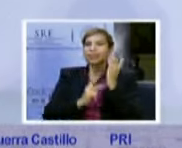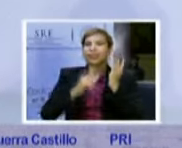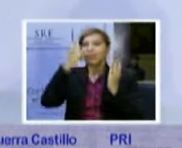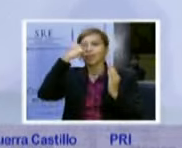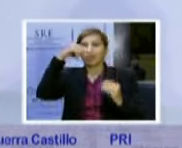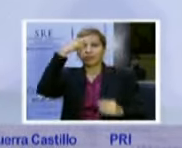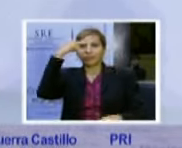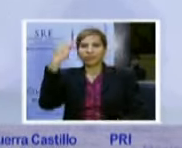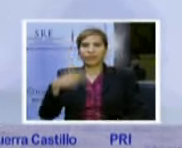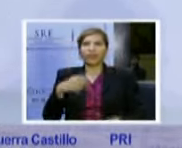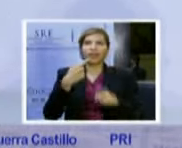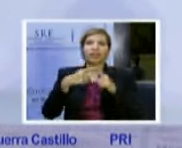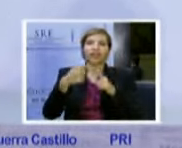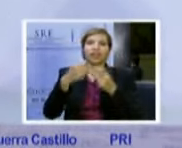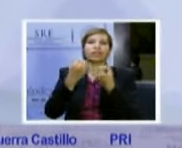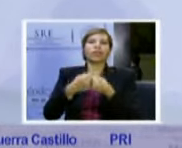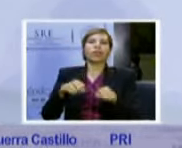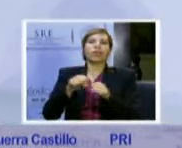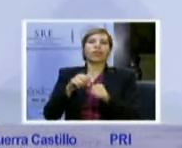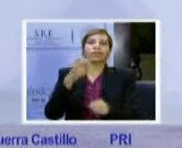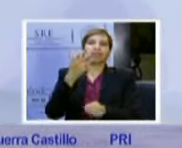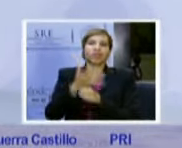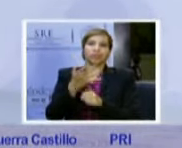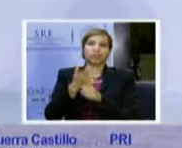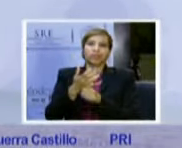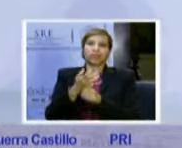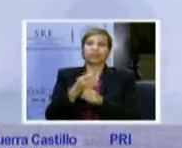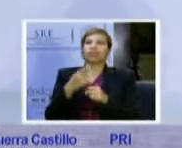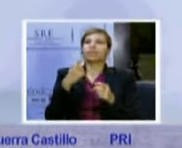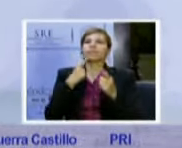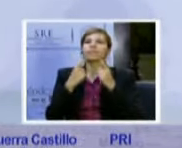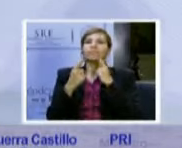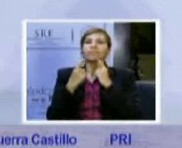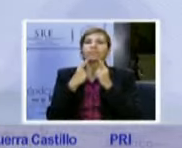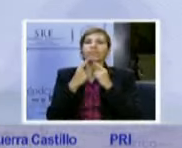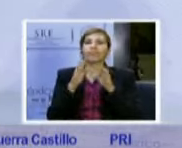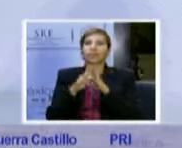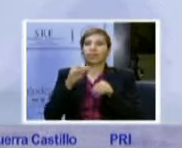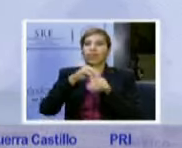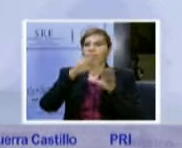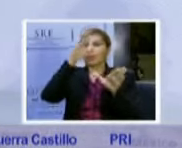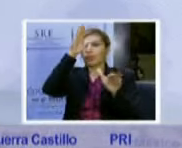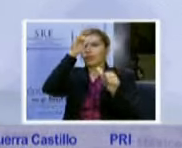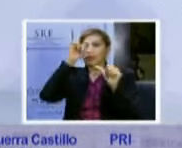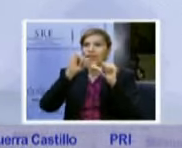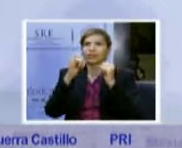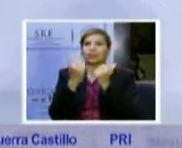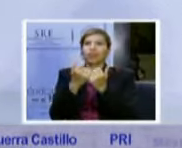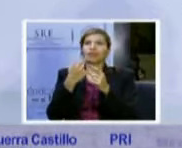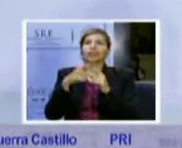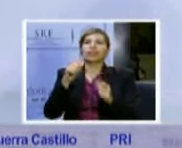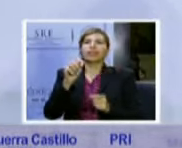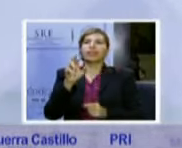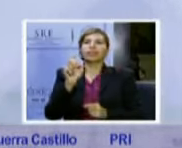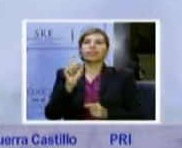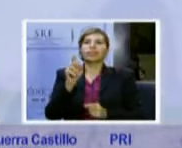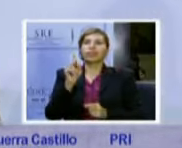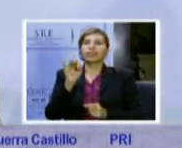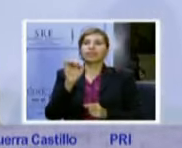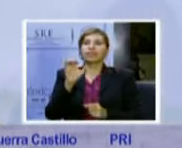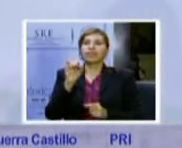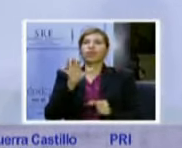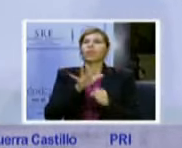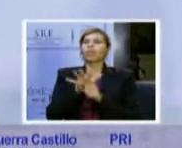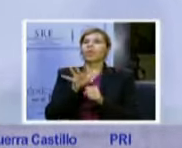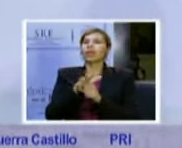de México frente a los socios norteamericanos en el marco de las negociaciones del Acuerdo de Asociación Transpacífico? U otra, que